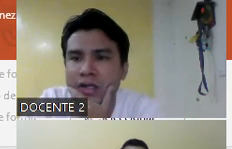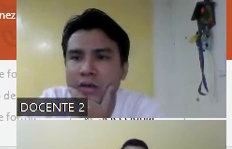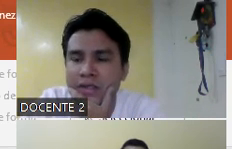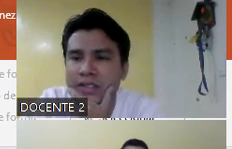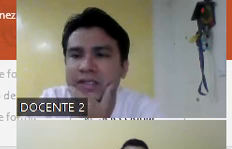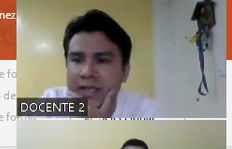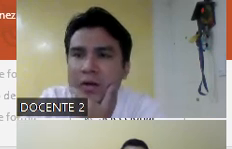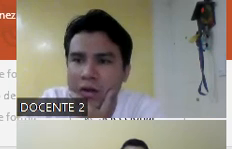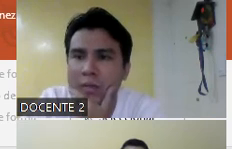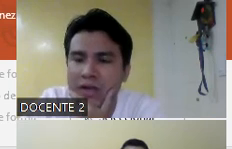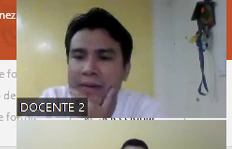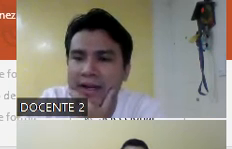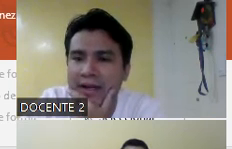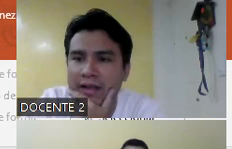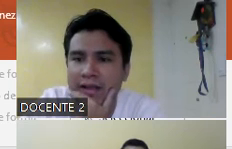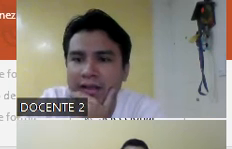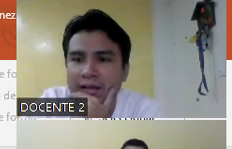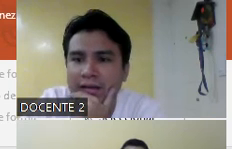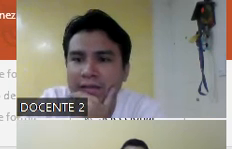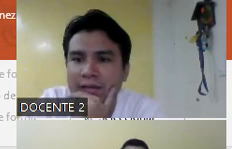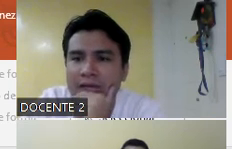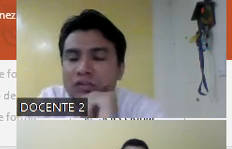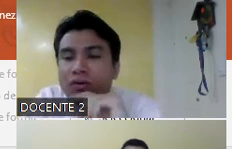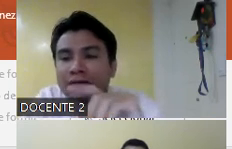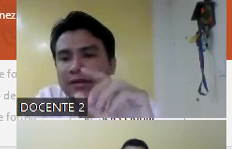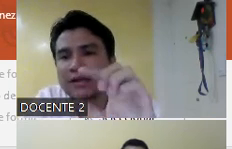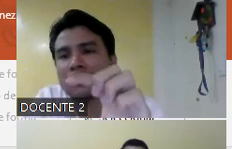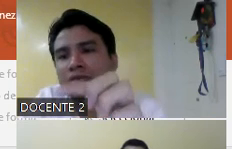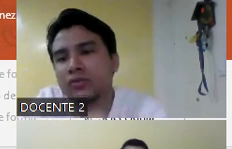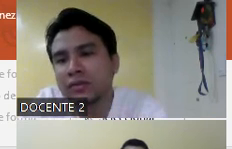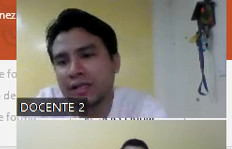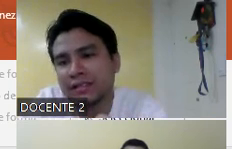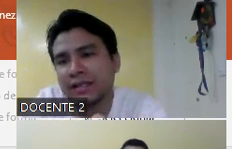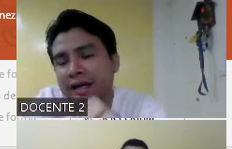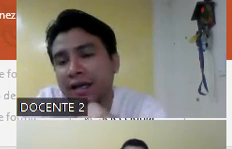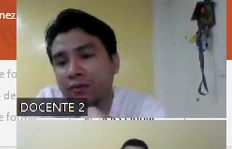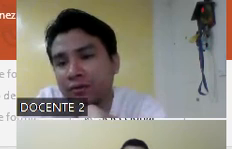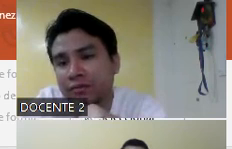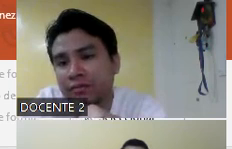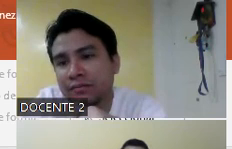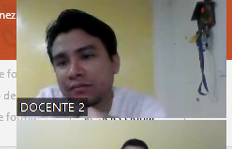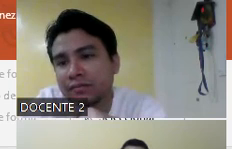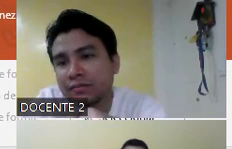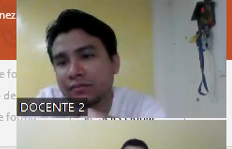la atención que Luis está como que baila. Son conductas de cada